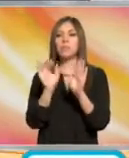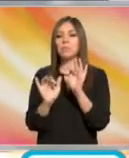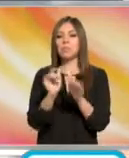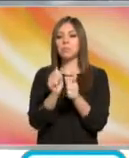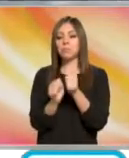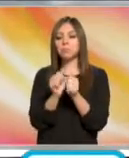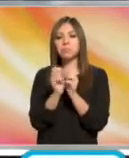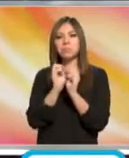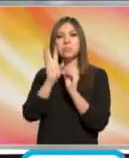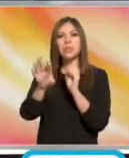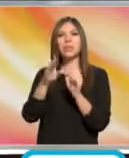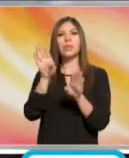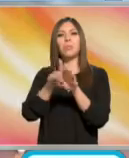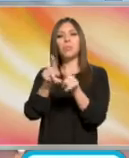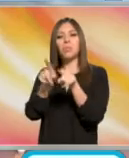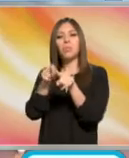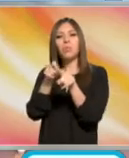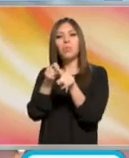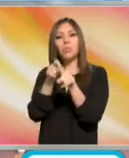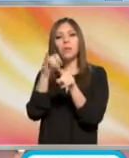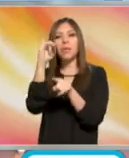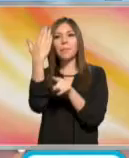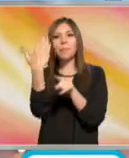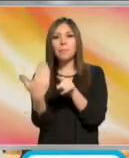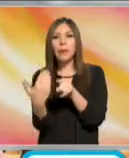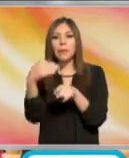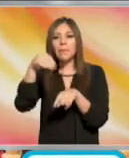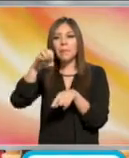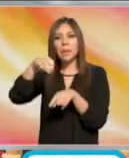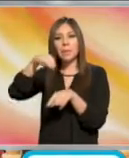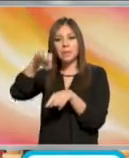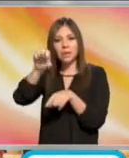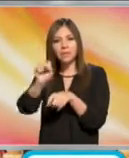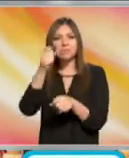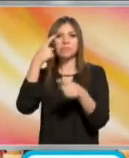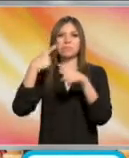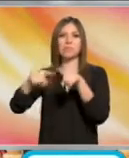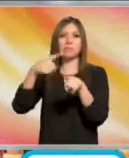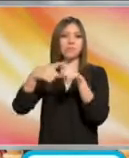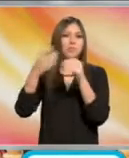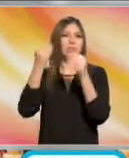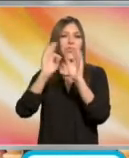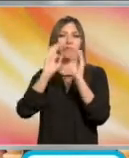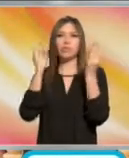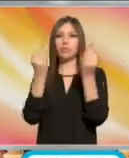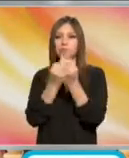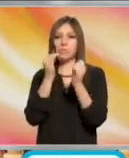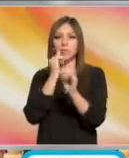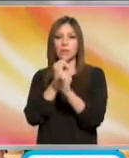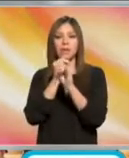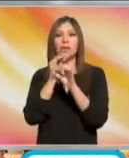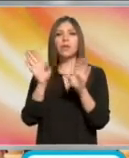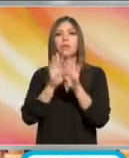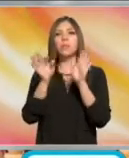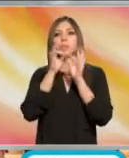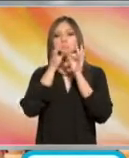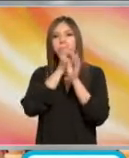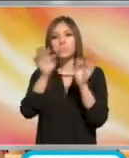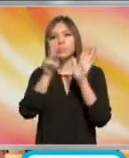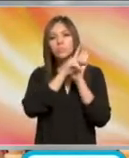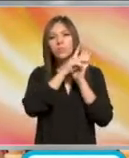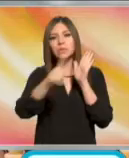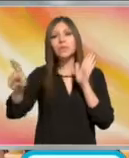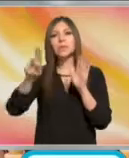comentarios, desde memes, desde imágenes, desde un montón de formas de manifestarla. Publicación de videos, el